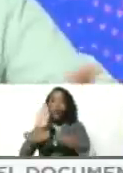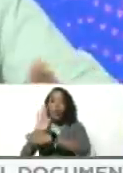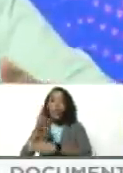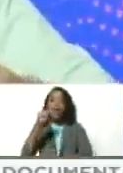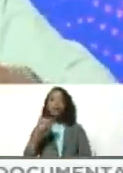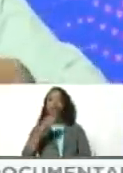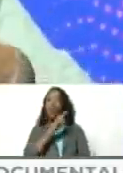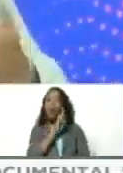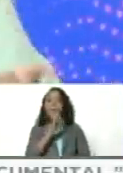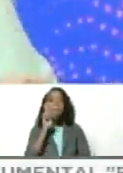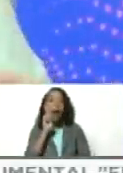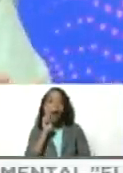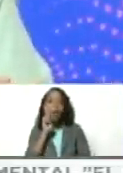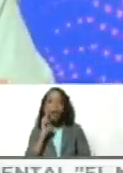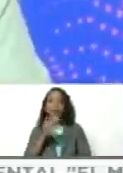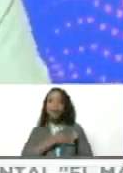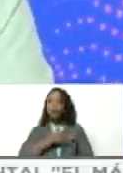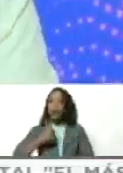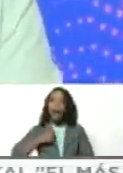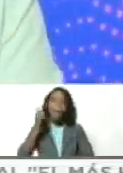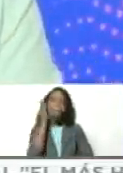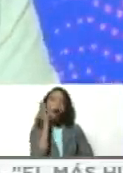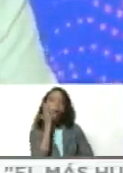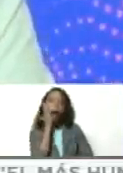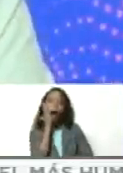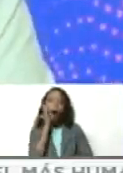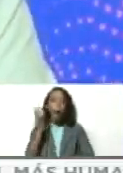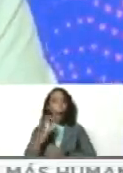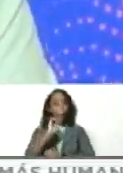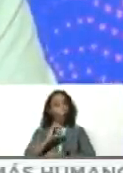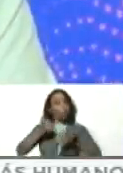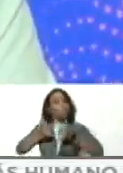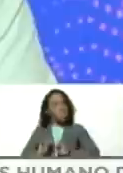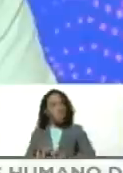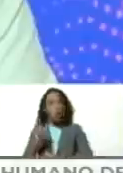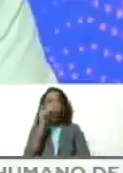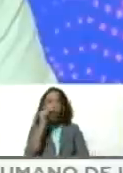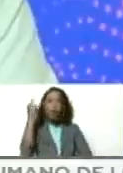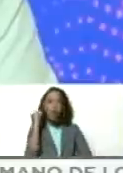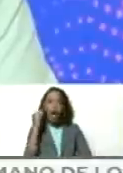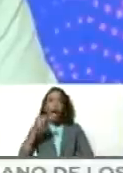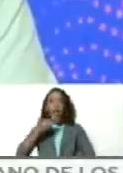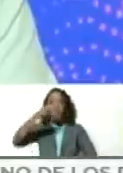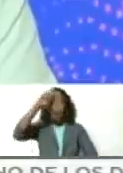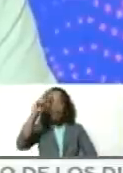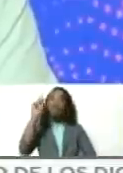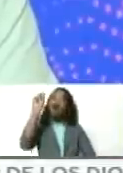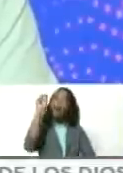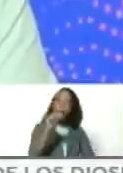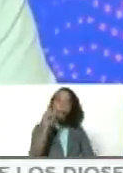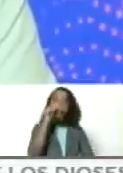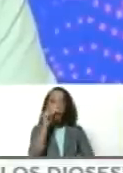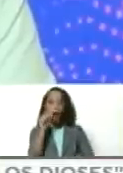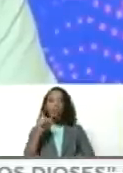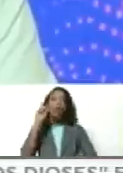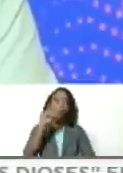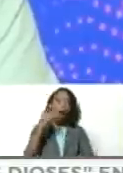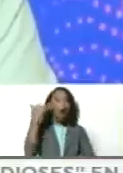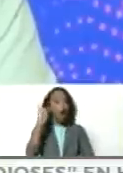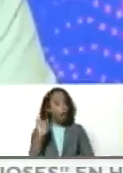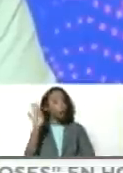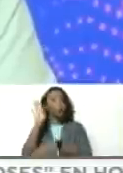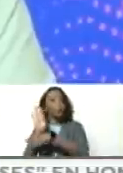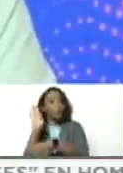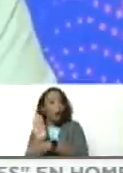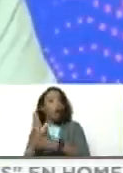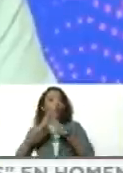madre, a su querida madre, o a sus hijos, a sus hijas, a sus padres también, porque a los padres hay que